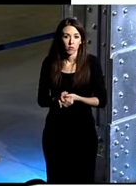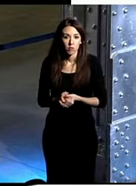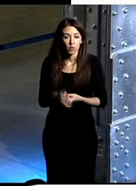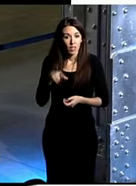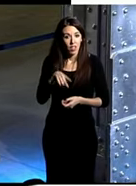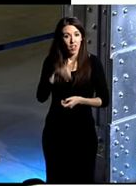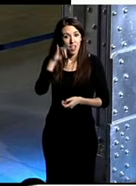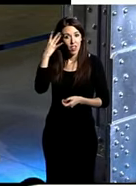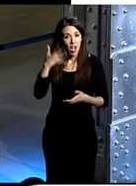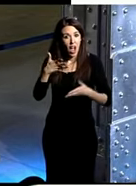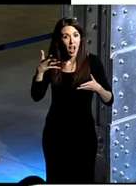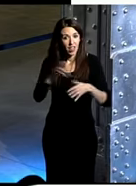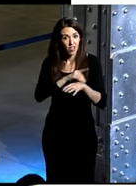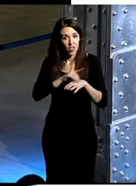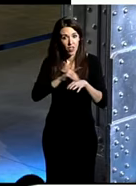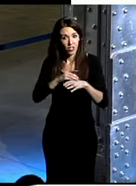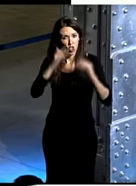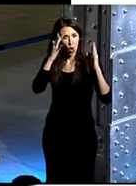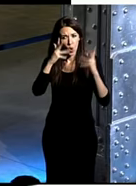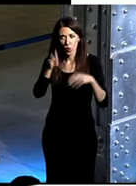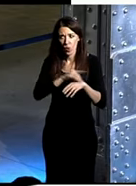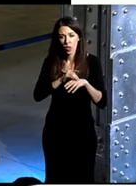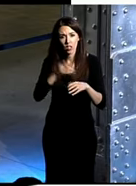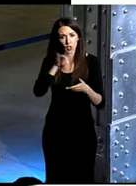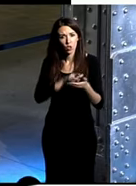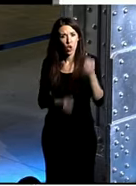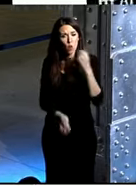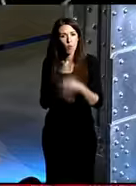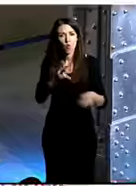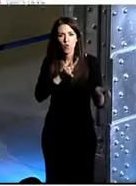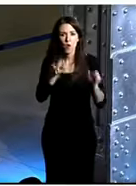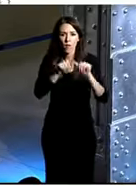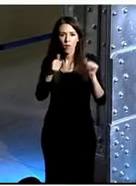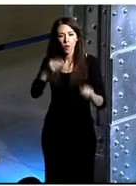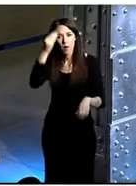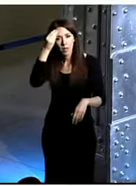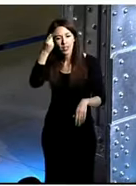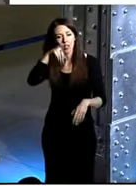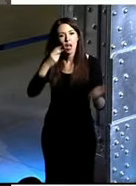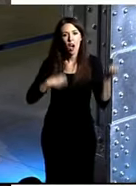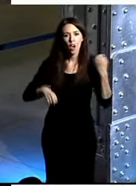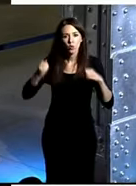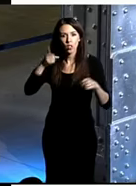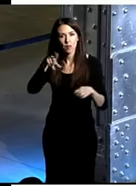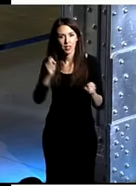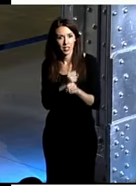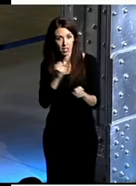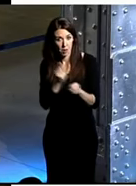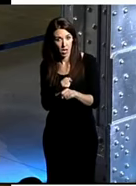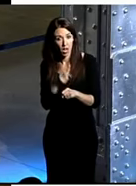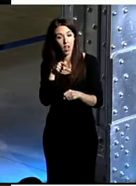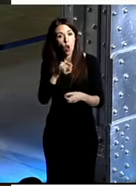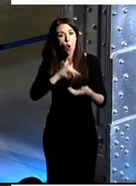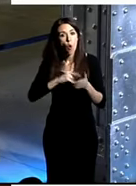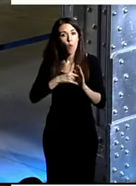Y esta idea de que los grandes datos, la cantidad enorme de datos, están generando nuevas formas de pensar, nuevas formas de actuar, nuevas formas de trabajar, ¿no?